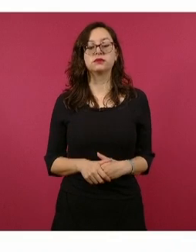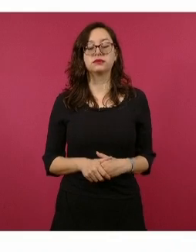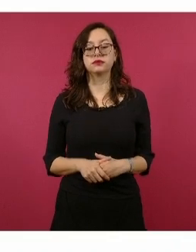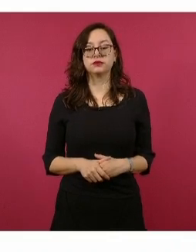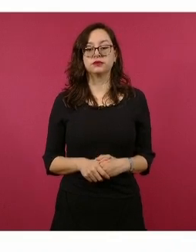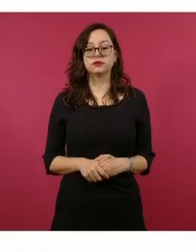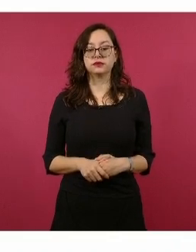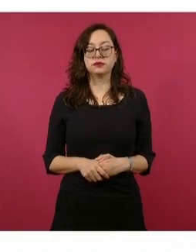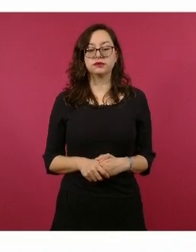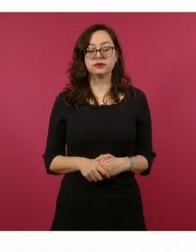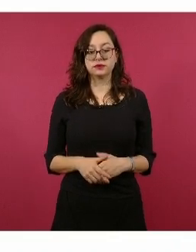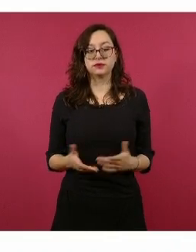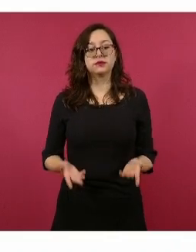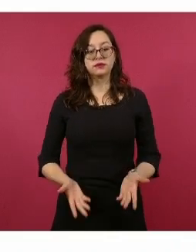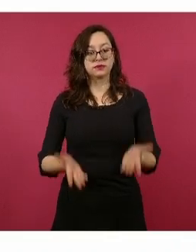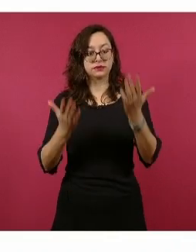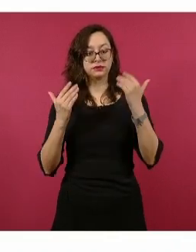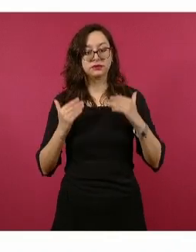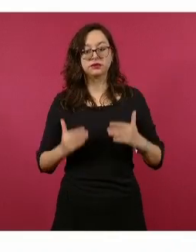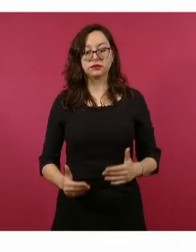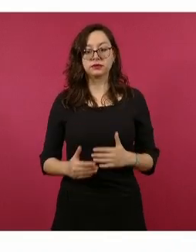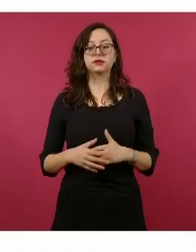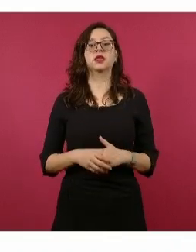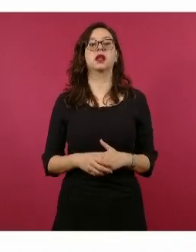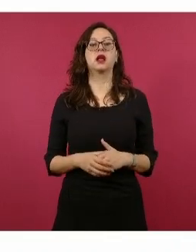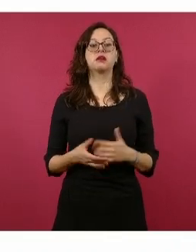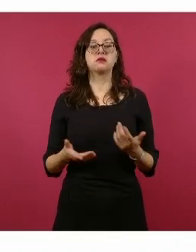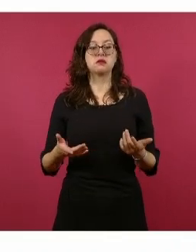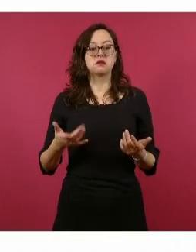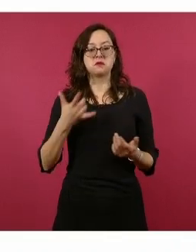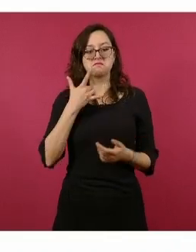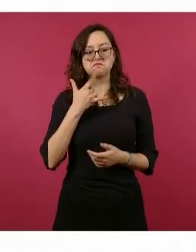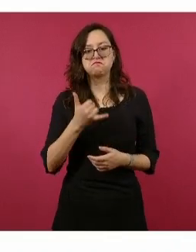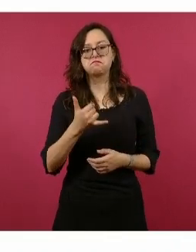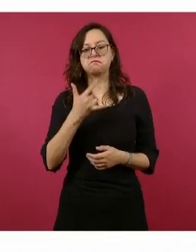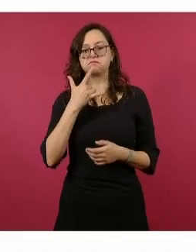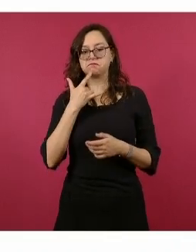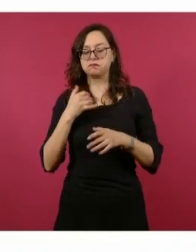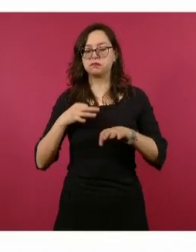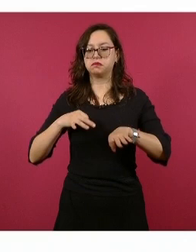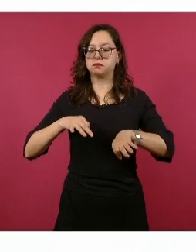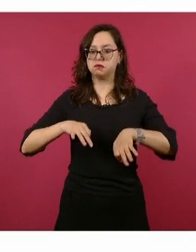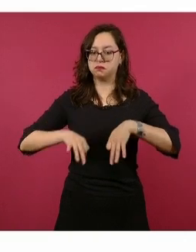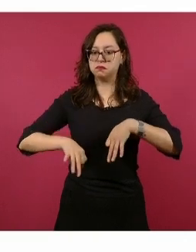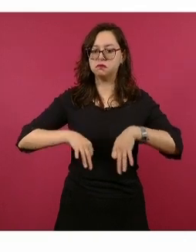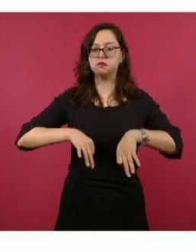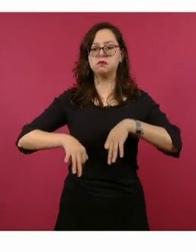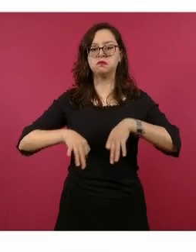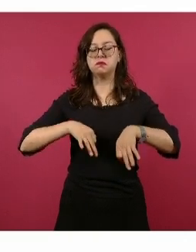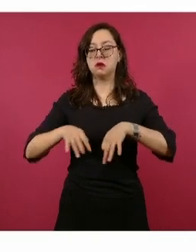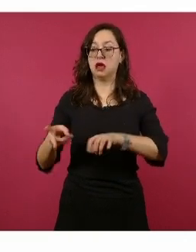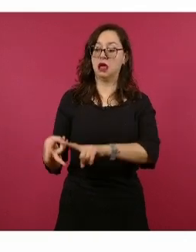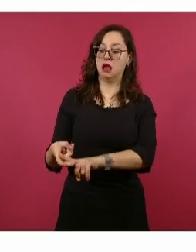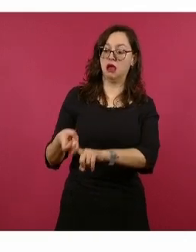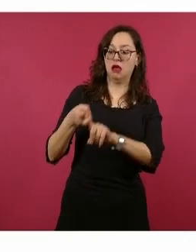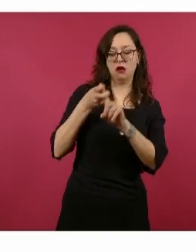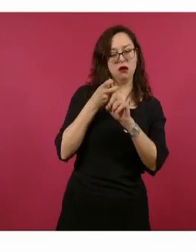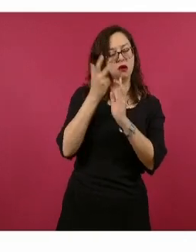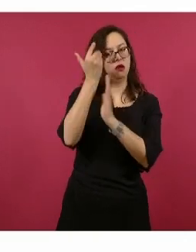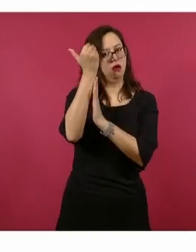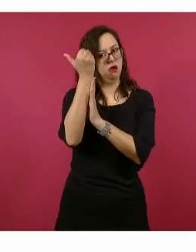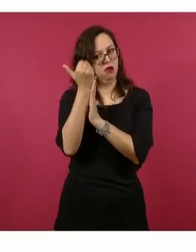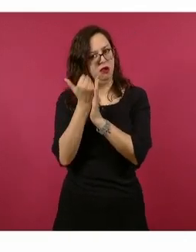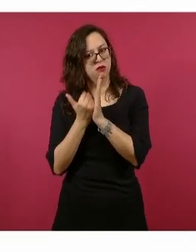de las acciones que se realizan para que continúe la tendencia hacia la baja del delito de secuestro.